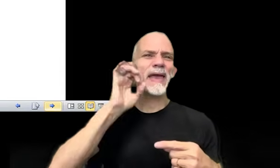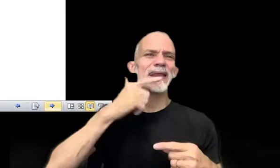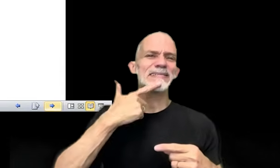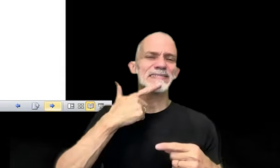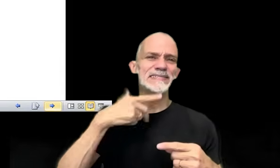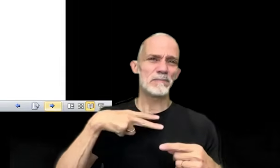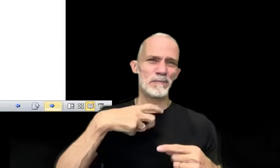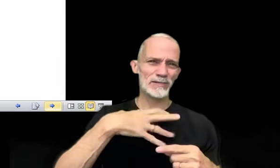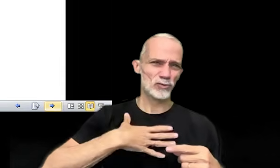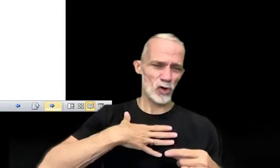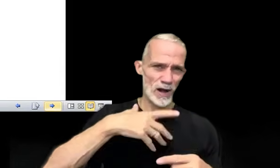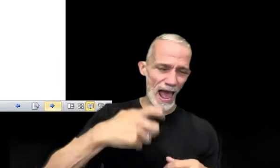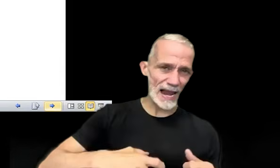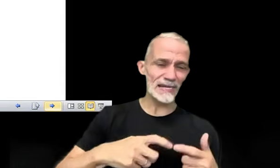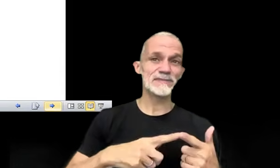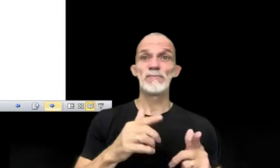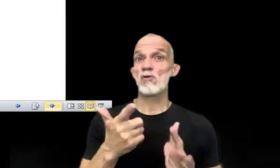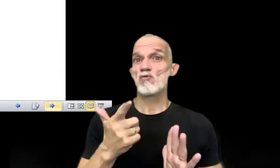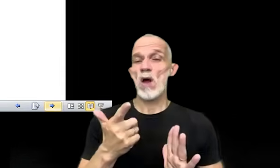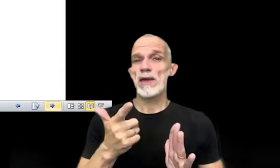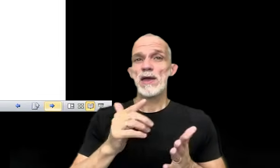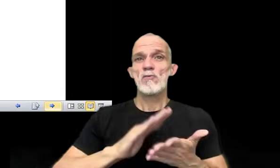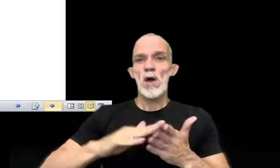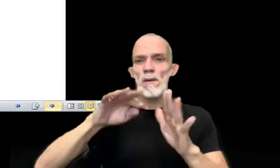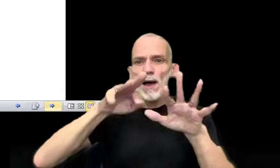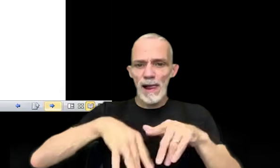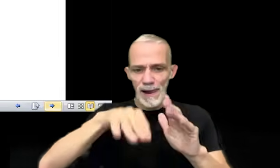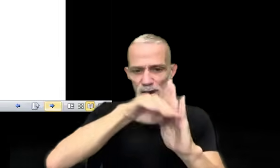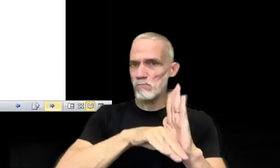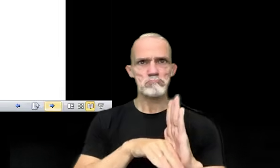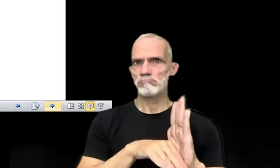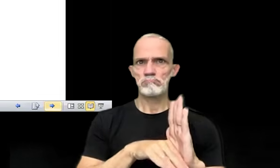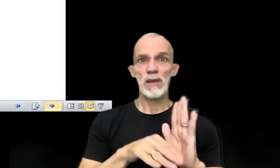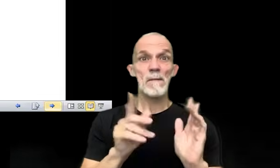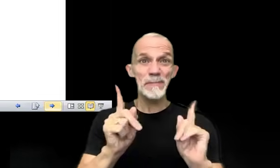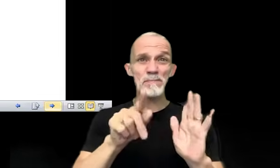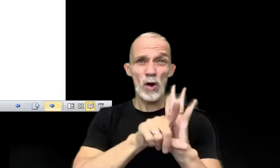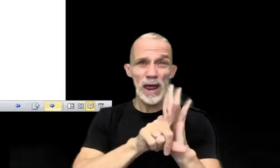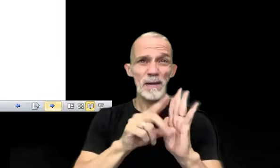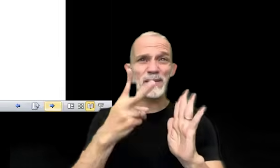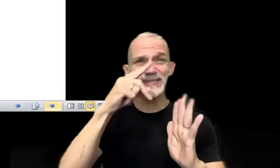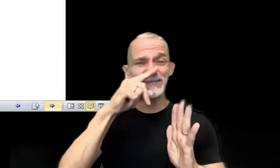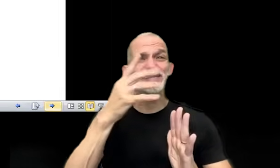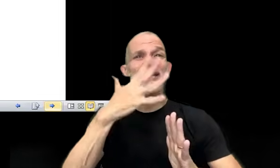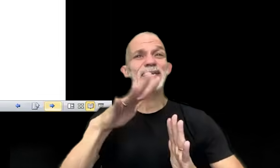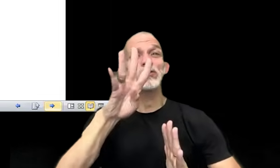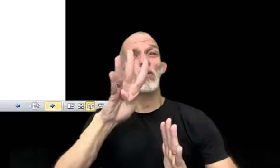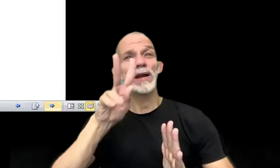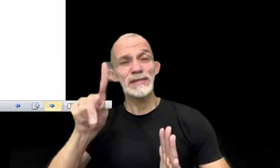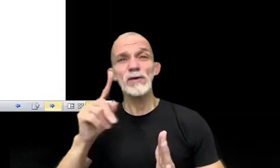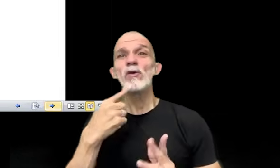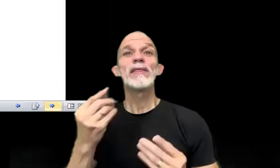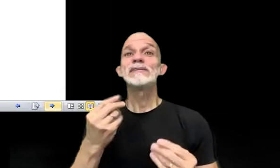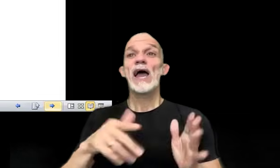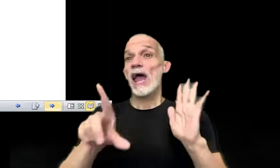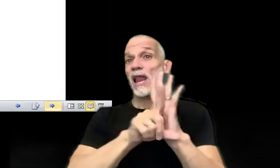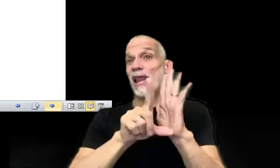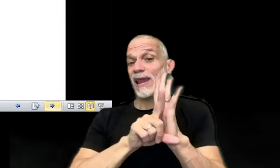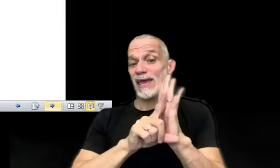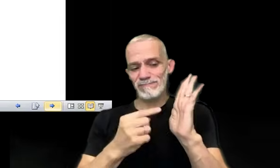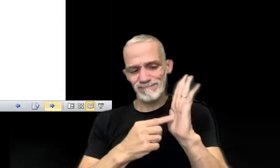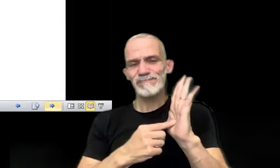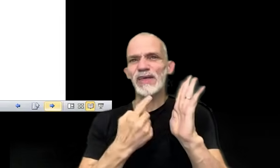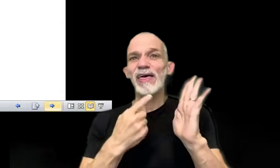La ley de bienes personales no tiene una nueva redacción, sino que en la 27.541 dice que donde la ley de